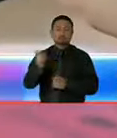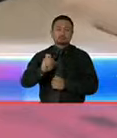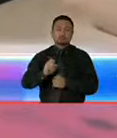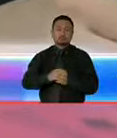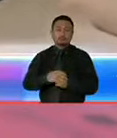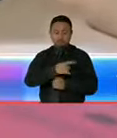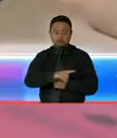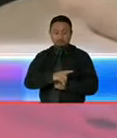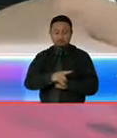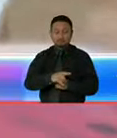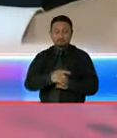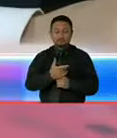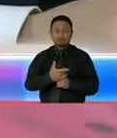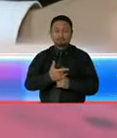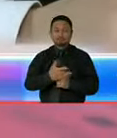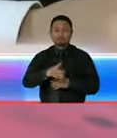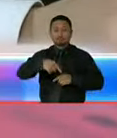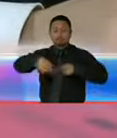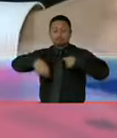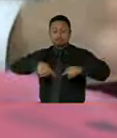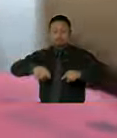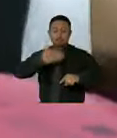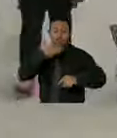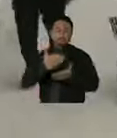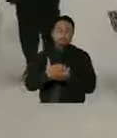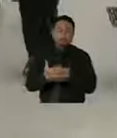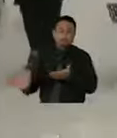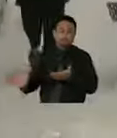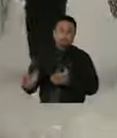la inconstitucionalidad de este instrumento administrativo.